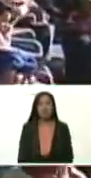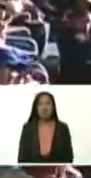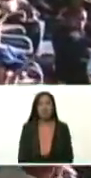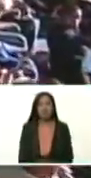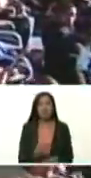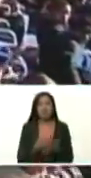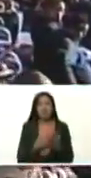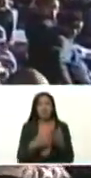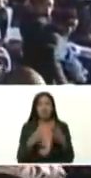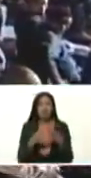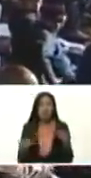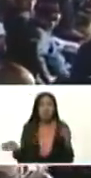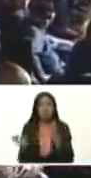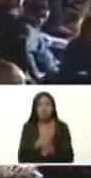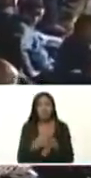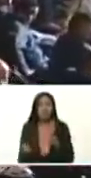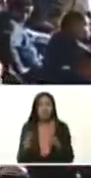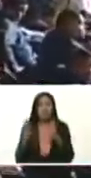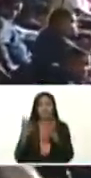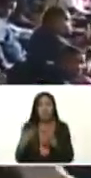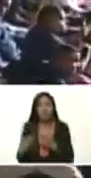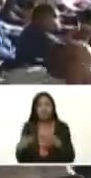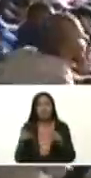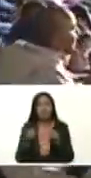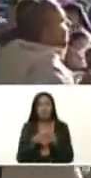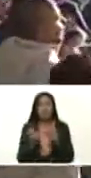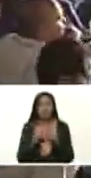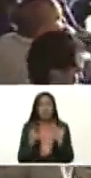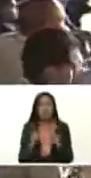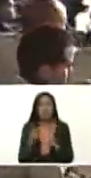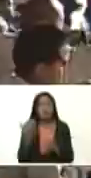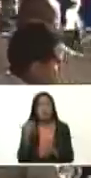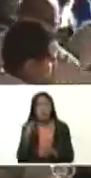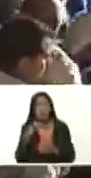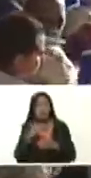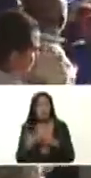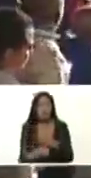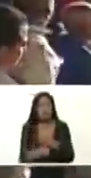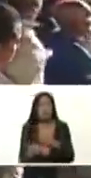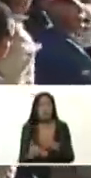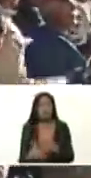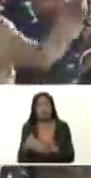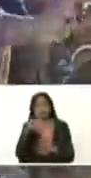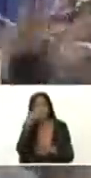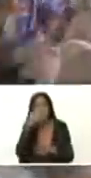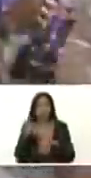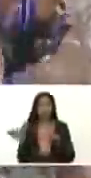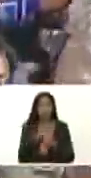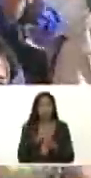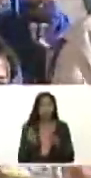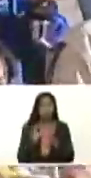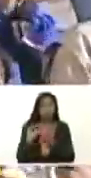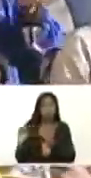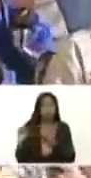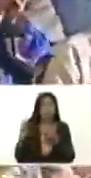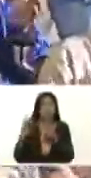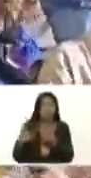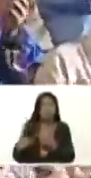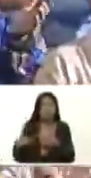Ante tanto sabotaje de las empresas, hay un plan terrorista de sabotaje contra las